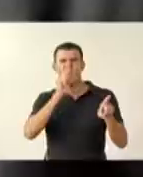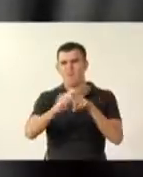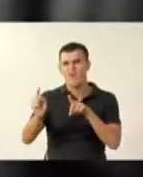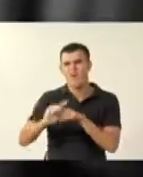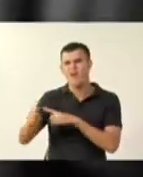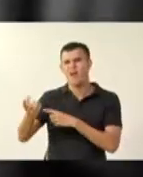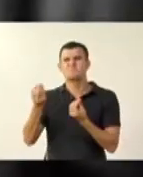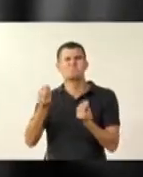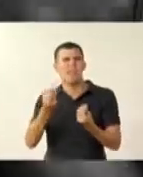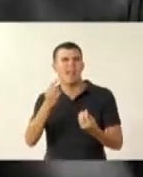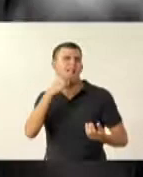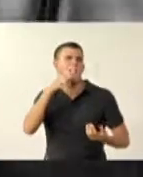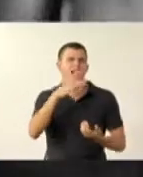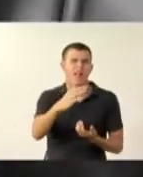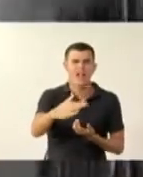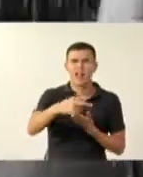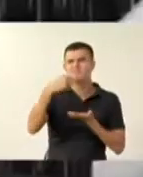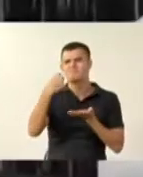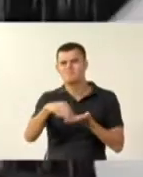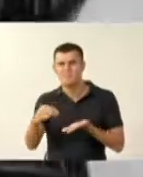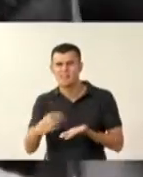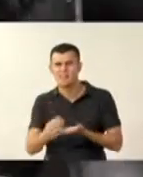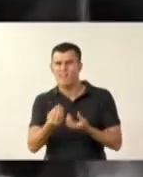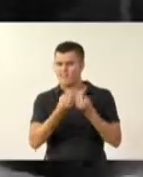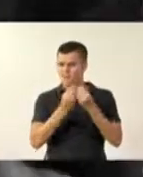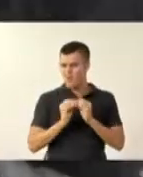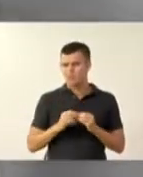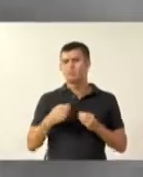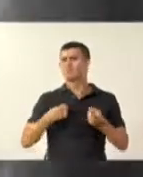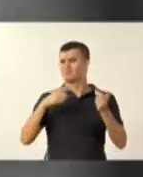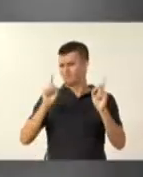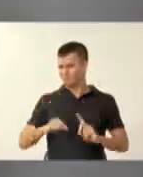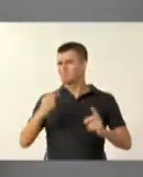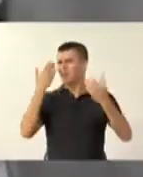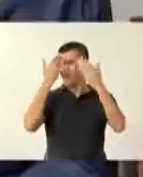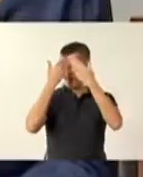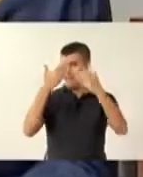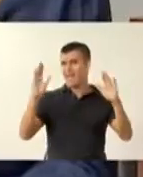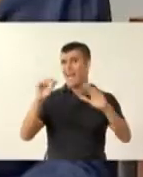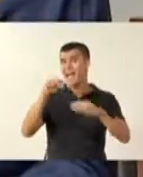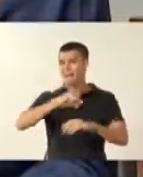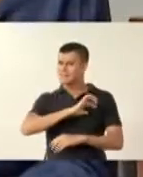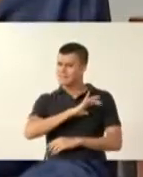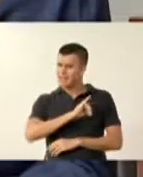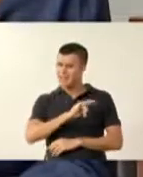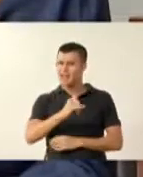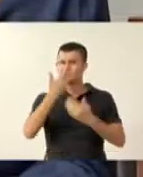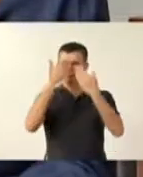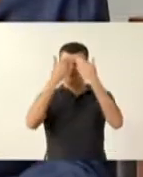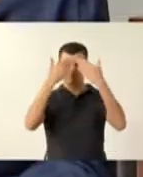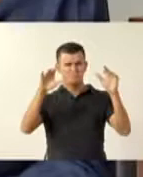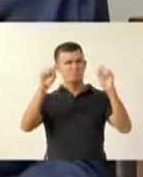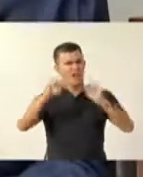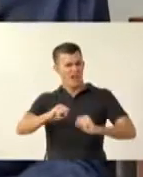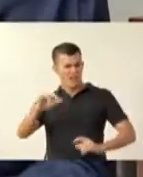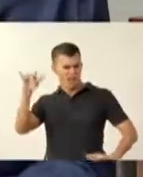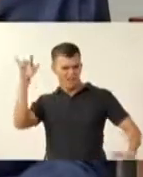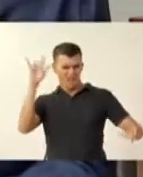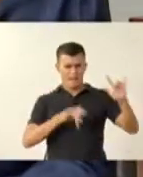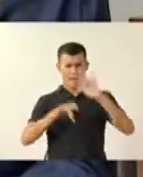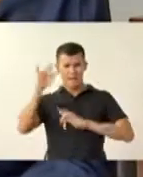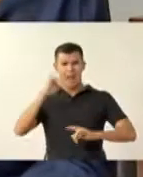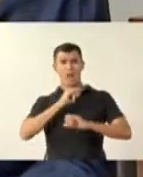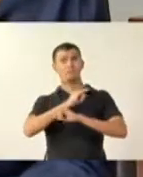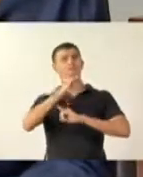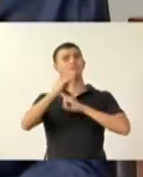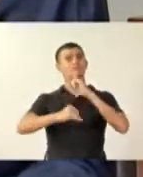oírla, para cantarla, para bailarla, pero también es que somos muy abiertos. Siempre se ha dicho que Cali ha sido una ciudad cosmopolita porque aquí